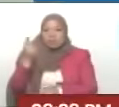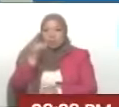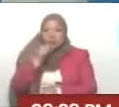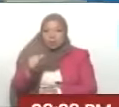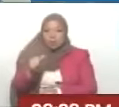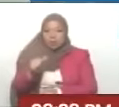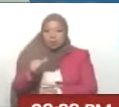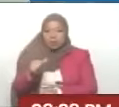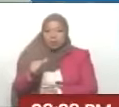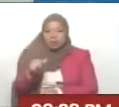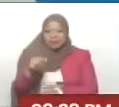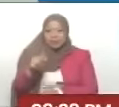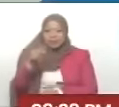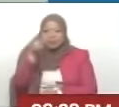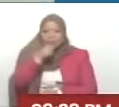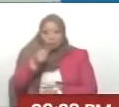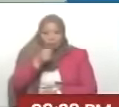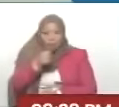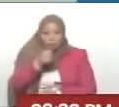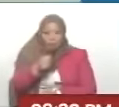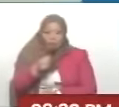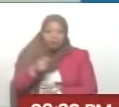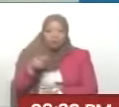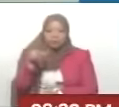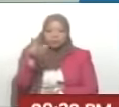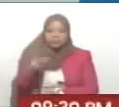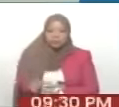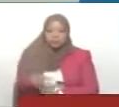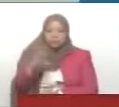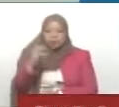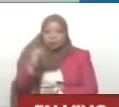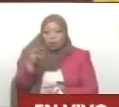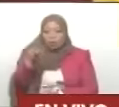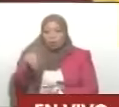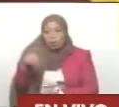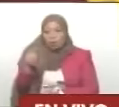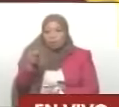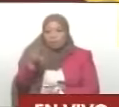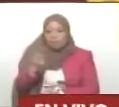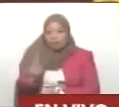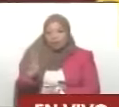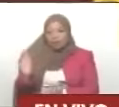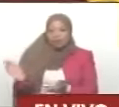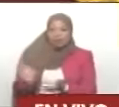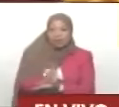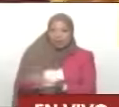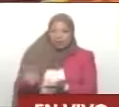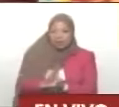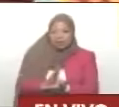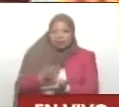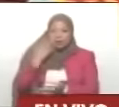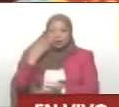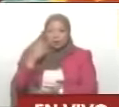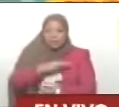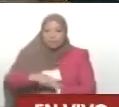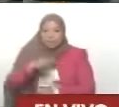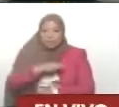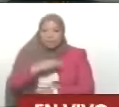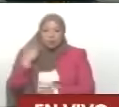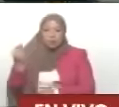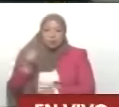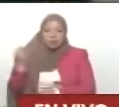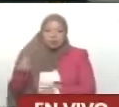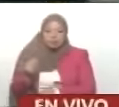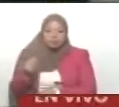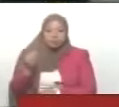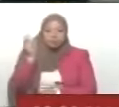el Potro Antonio Álvarez, Omar Enrique Chucho, Omar Acedo, de la Gran Misión Venezuela Joven, Génesis